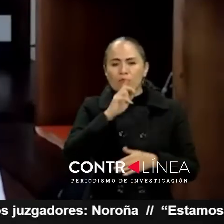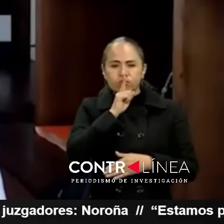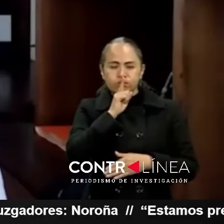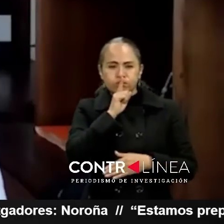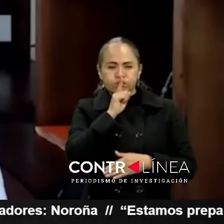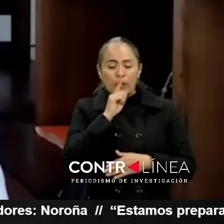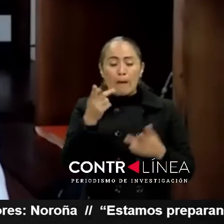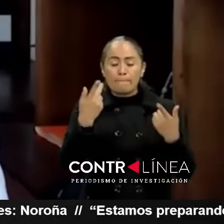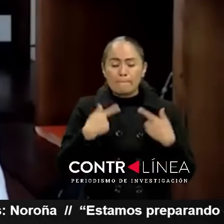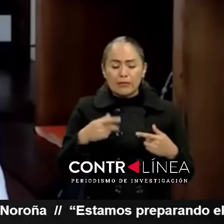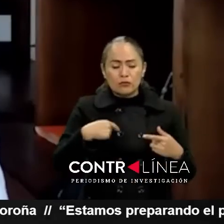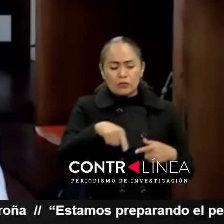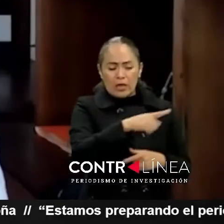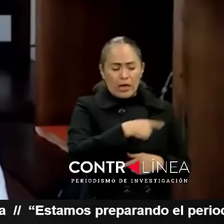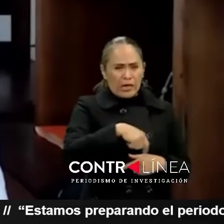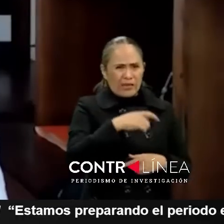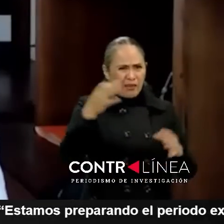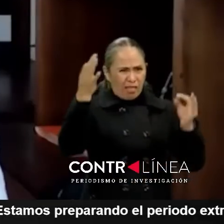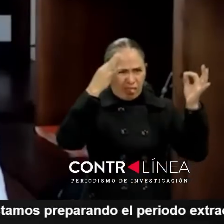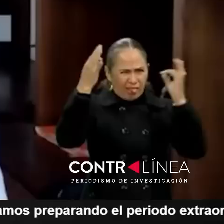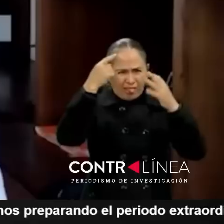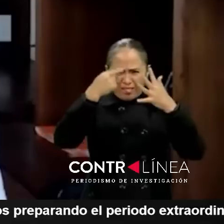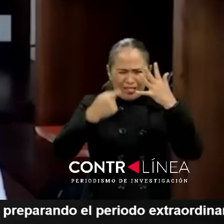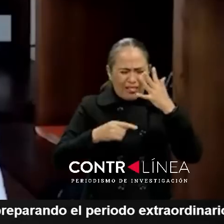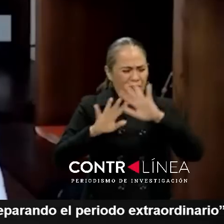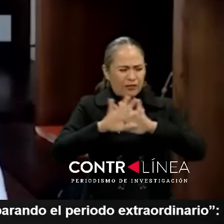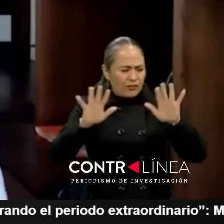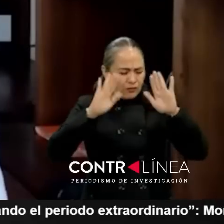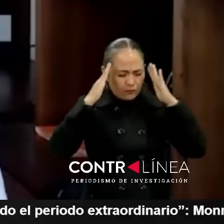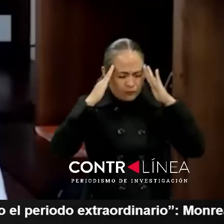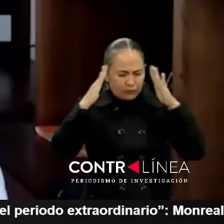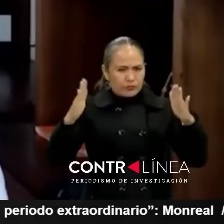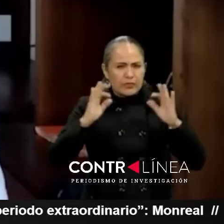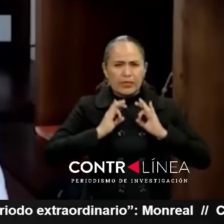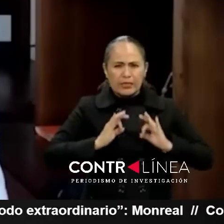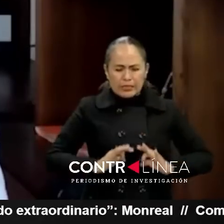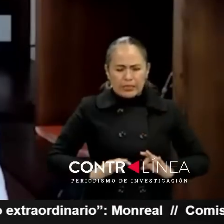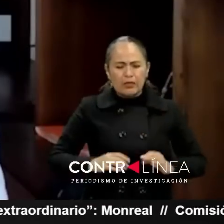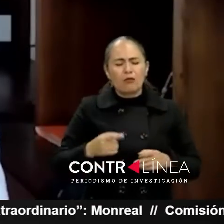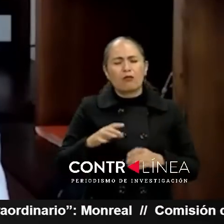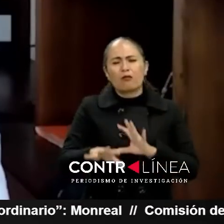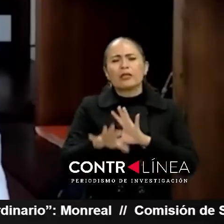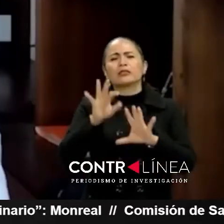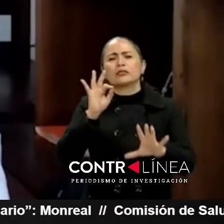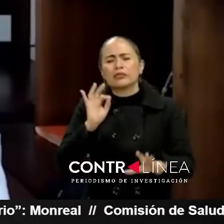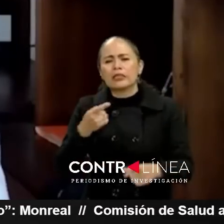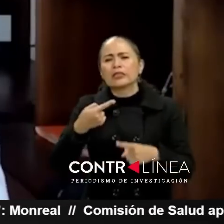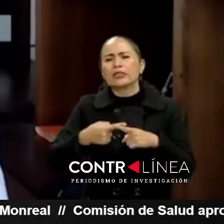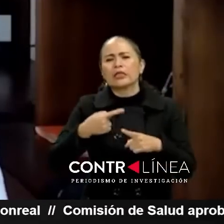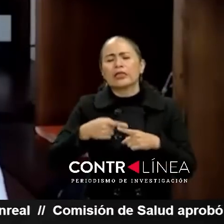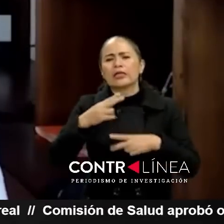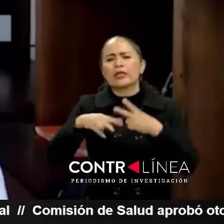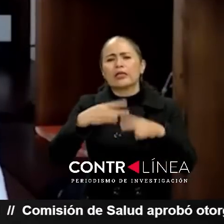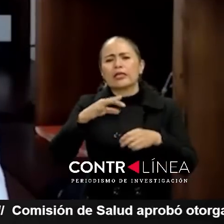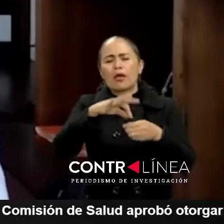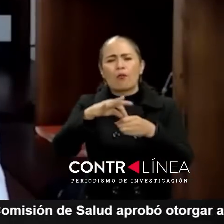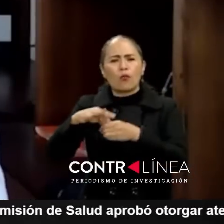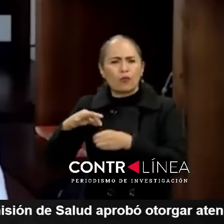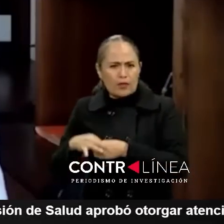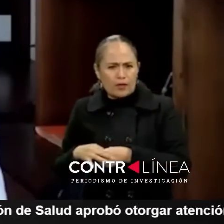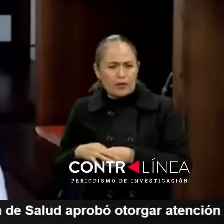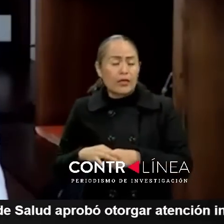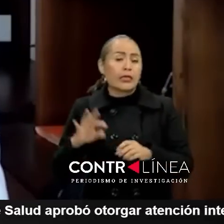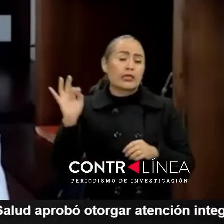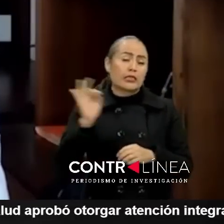el que las personas tienen la posibilidad de decidir por quién votar. Y si durante ese periodo e incluso durante las campañas se